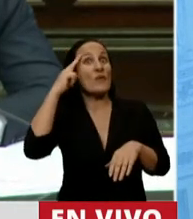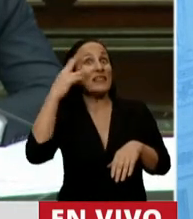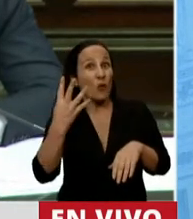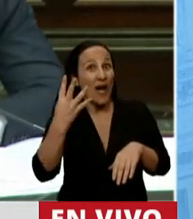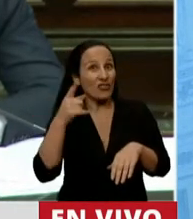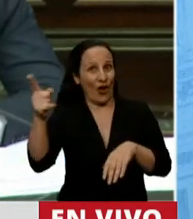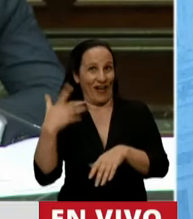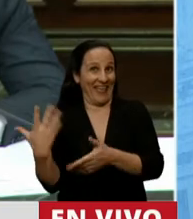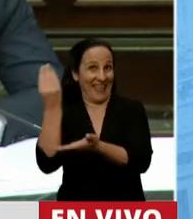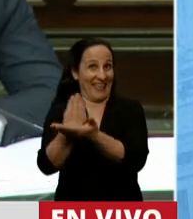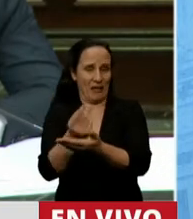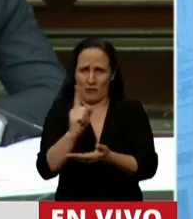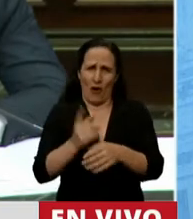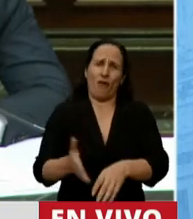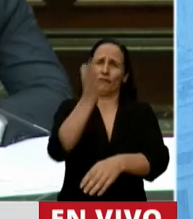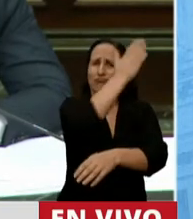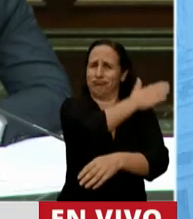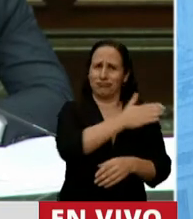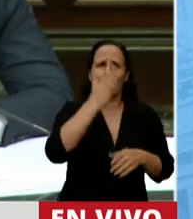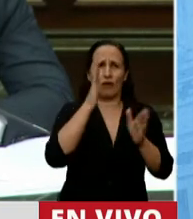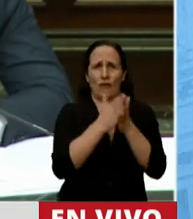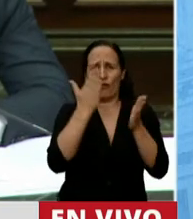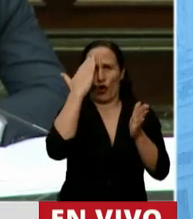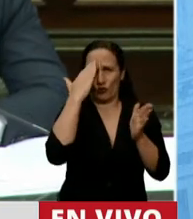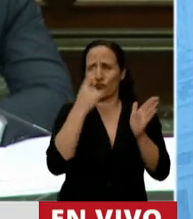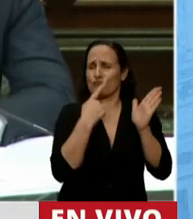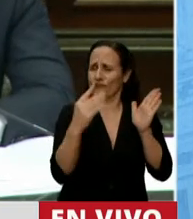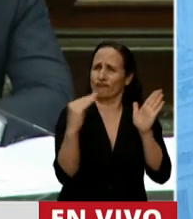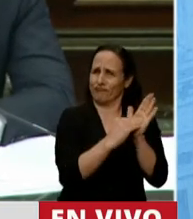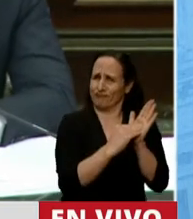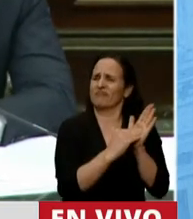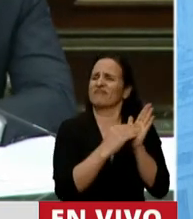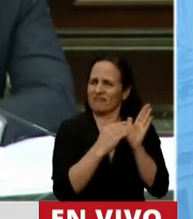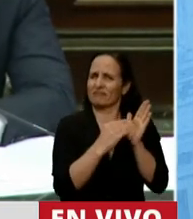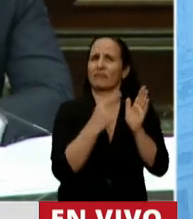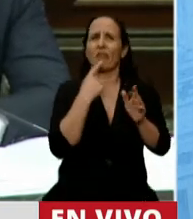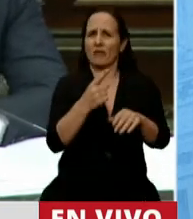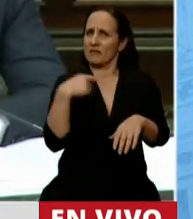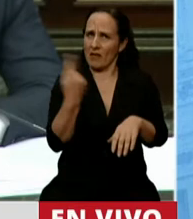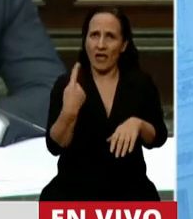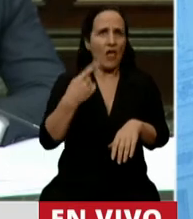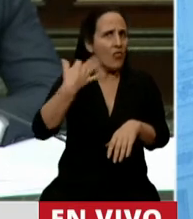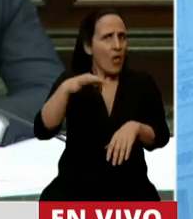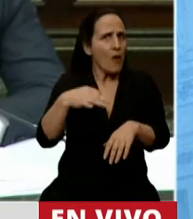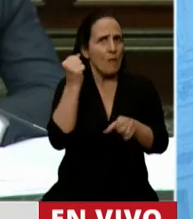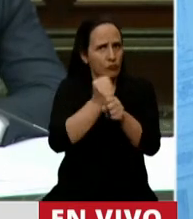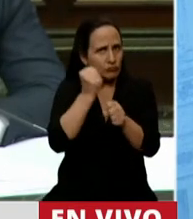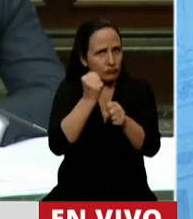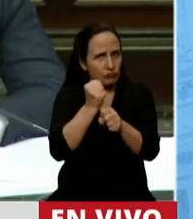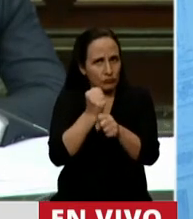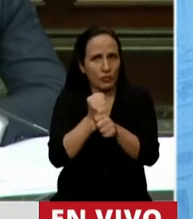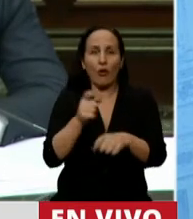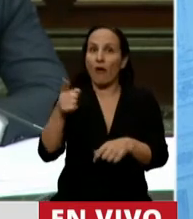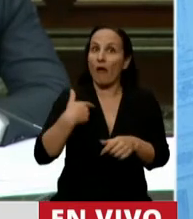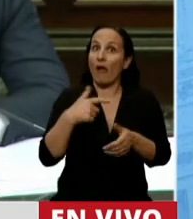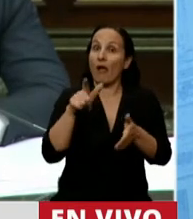que usted ocupa. La establece desde siempre. Es bueno que sepamos que tenemos que hacer nuestro trabajo no solo